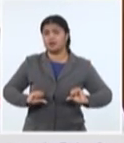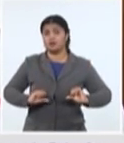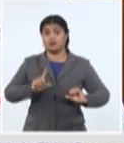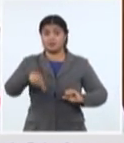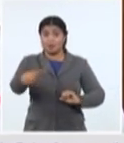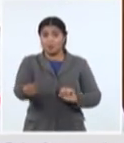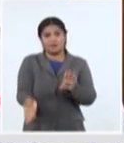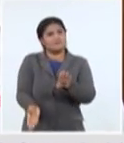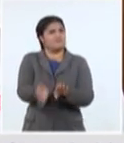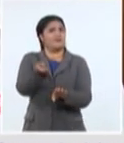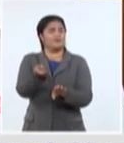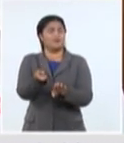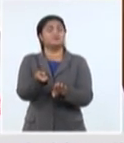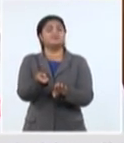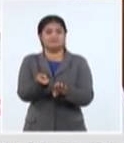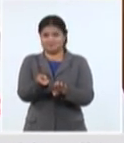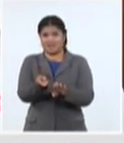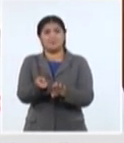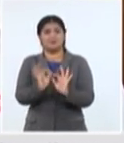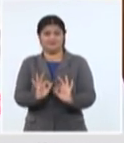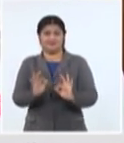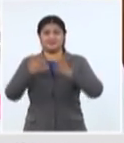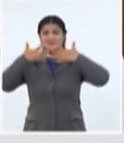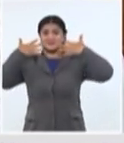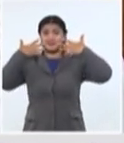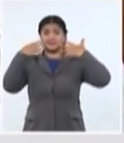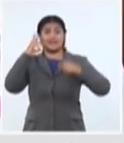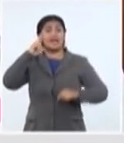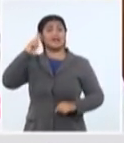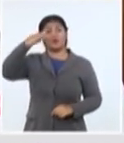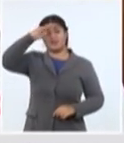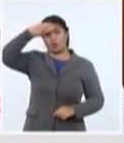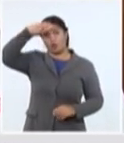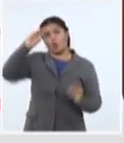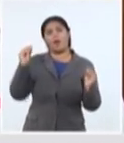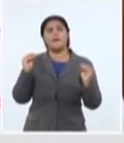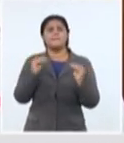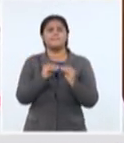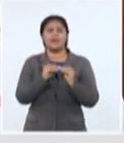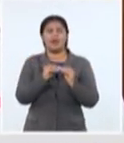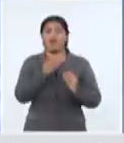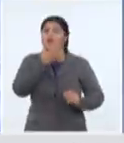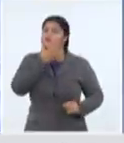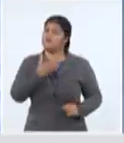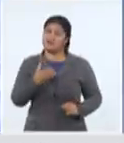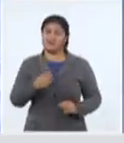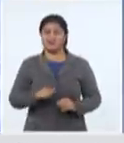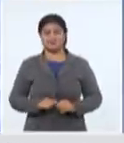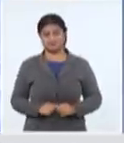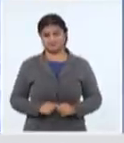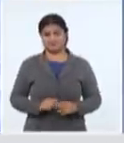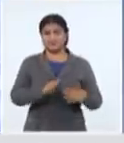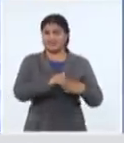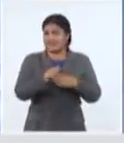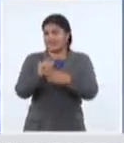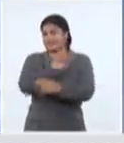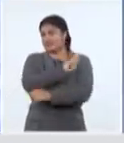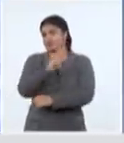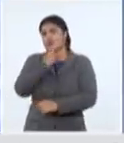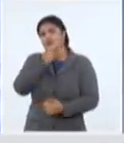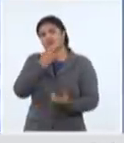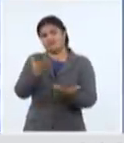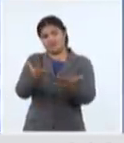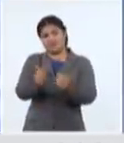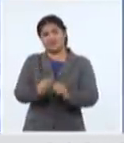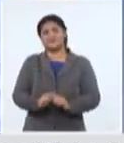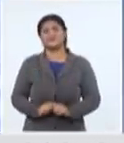Castro. Te decían Cuba, Fidel. Cuba se reconoce en el mundo entero por la figura de Fidel Castro. Y allí cuando nos fuimos nos agradecieron mucho